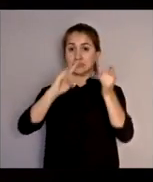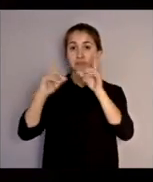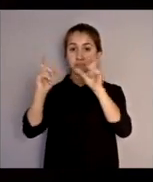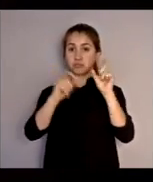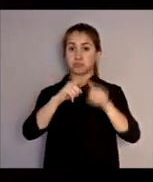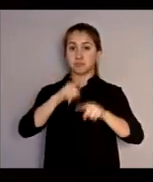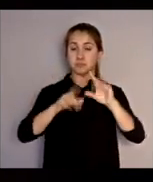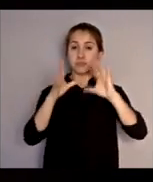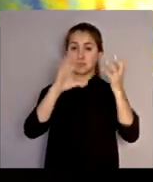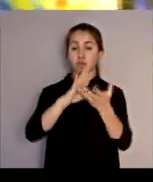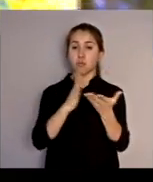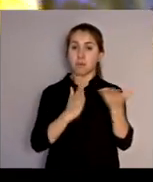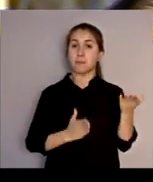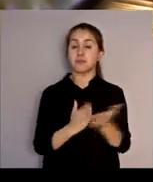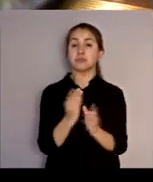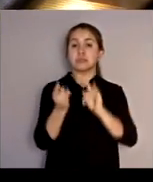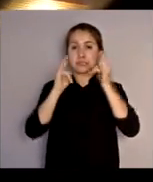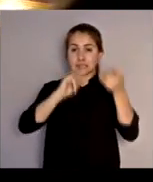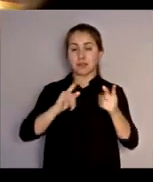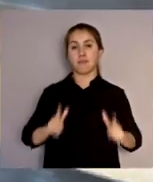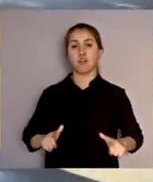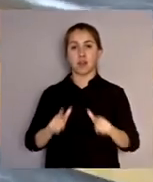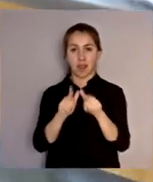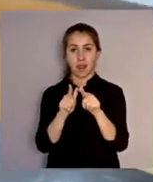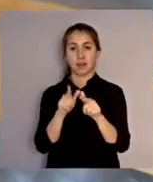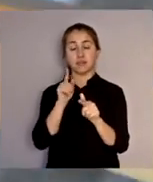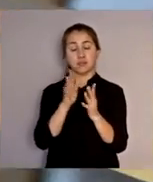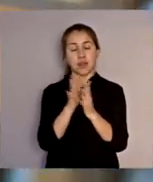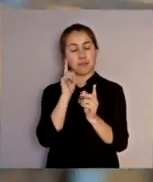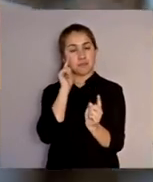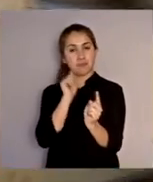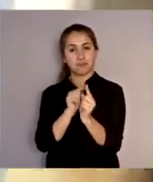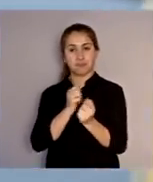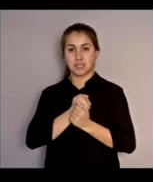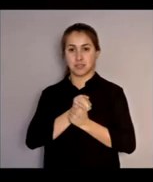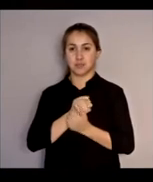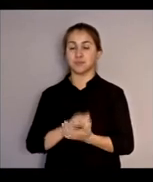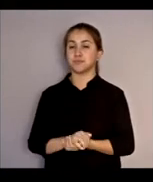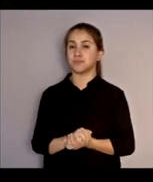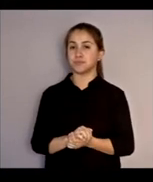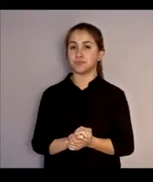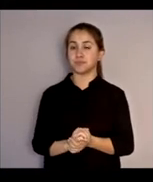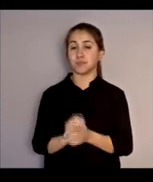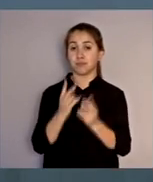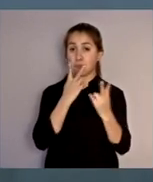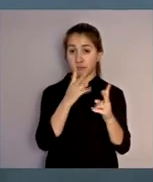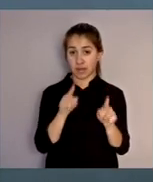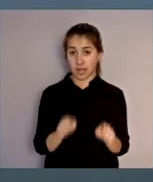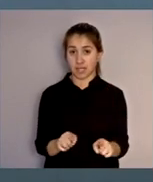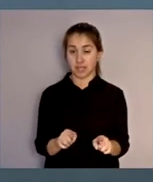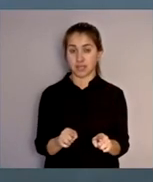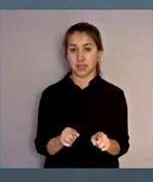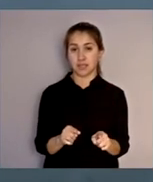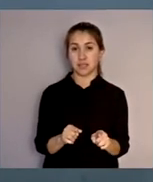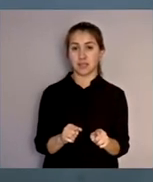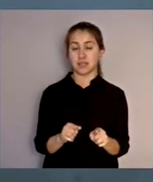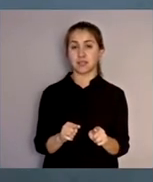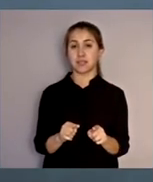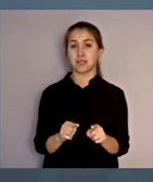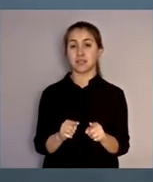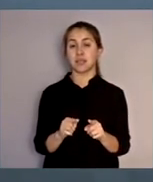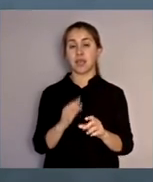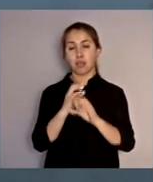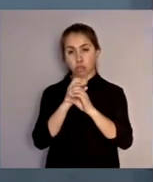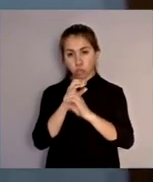Tierra que hablarían del origen del universo y de los volcanes. Su gran pasión. Vamos a ver aquí, Magdalena, el túnel